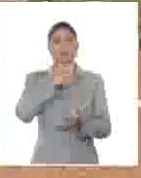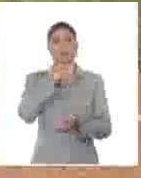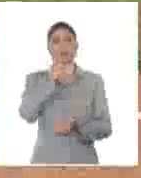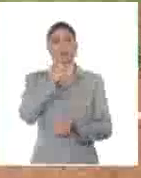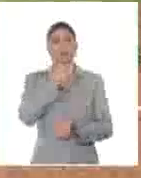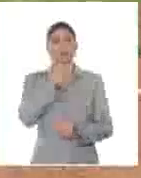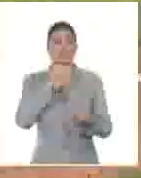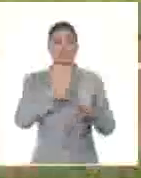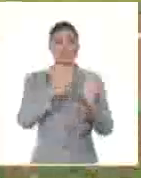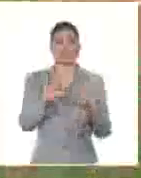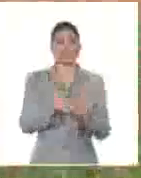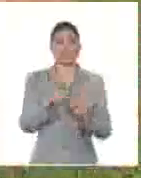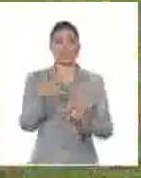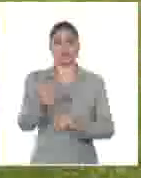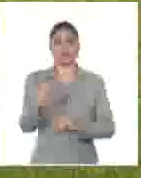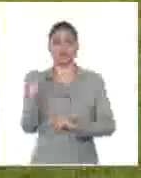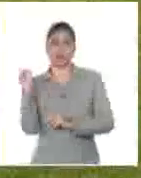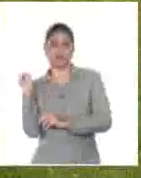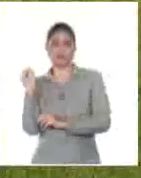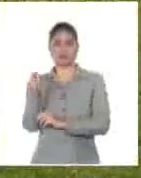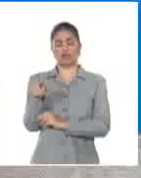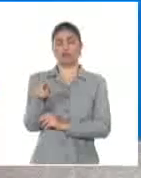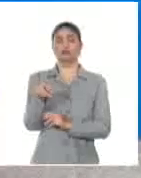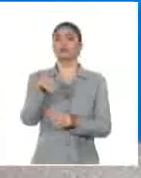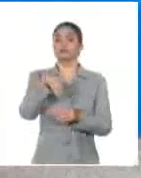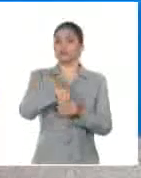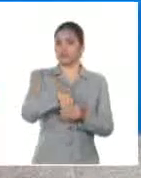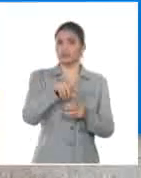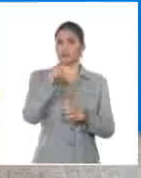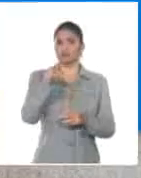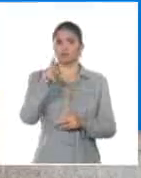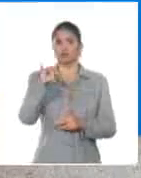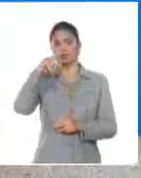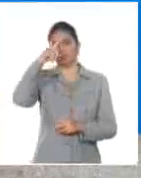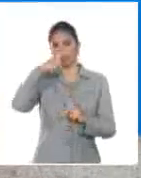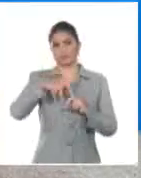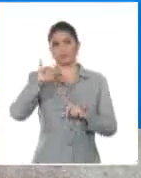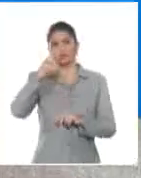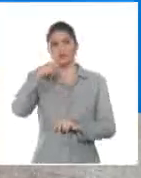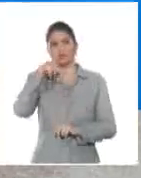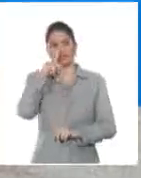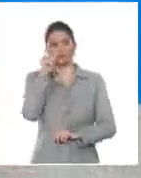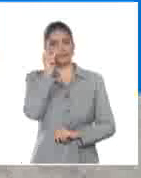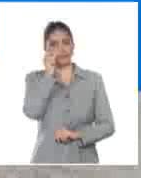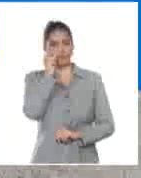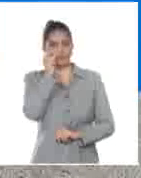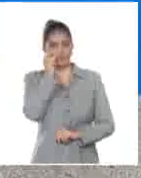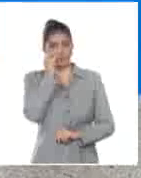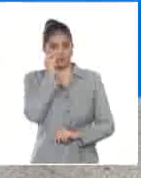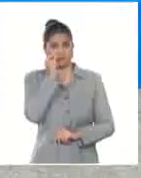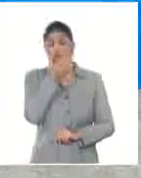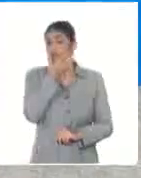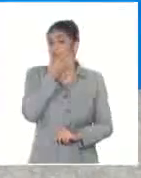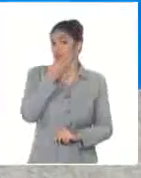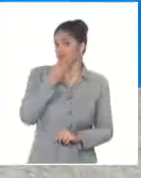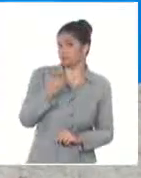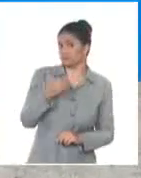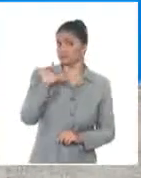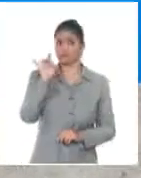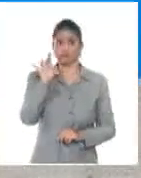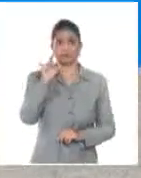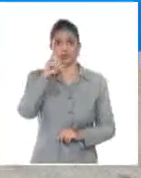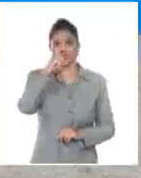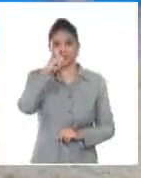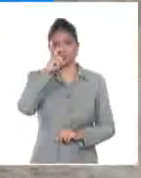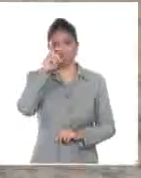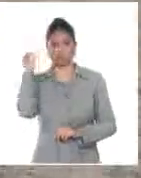de 10 lanzadores, entre los que se destaca Cristian Arnelio Rego, que con solo 15 años de edad tiró más